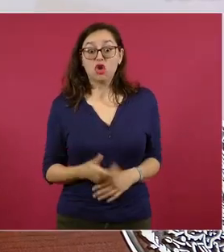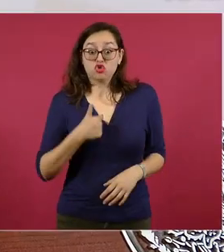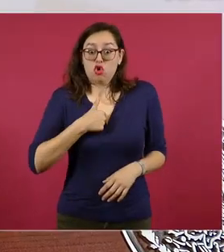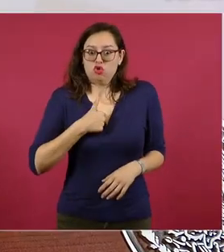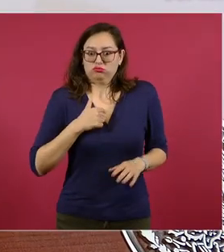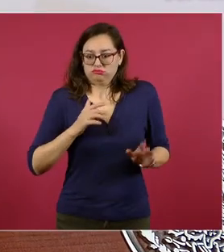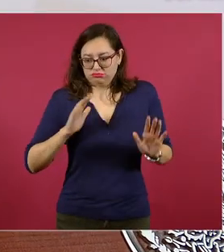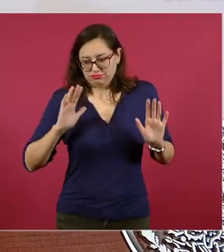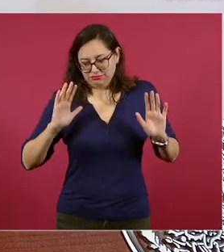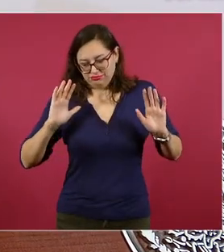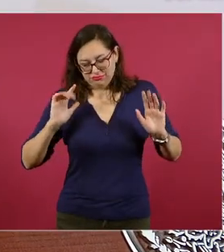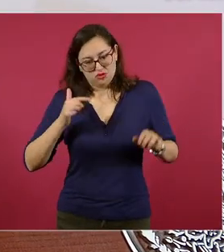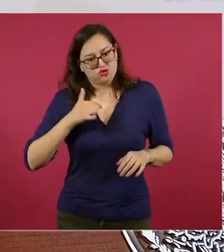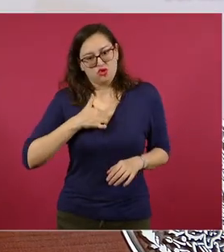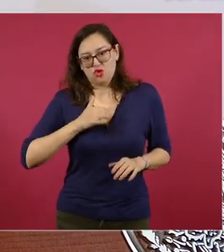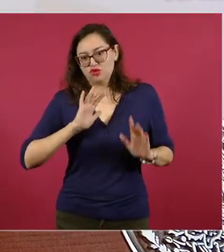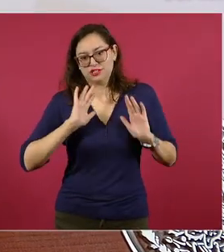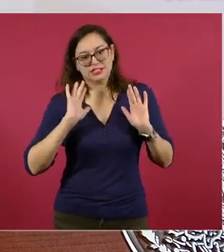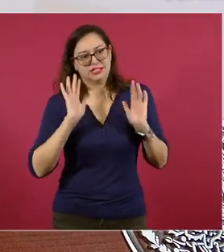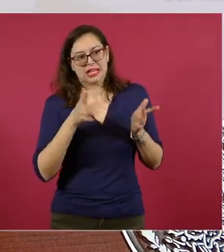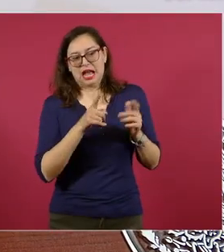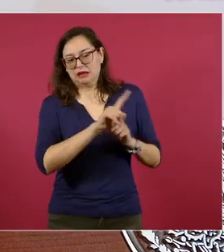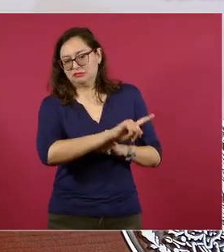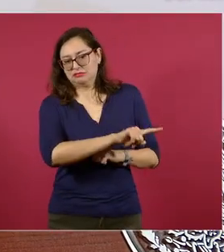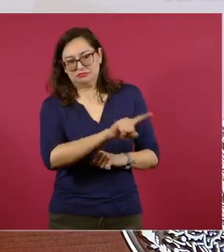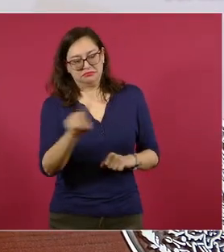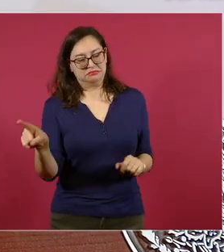caso, pues ya no voy a estar